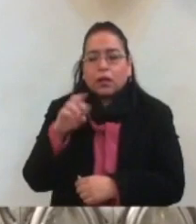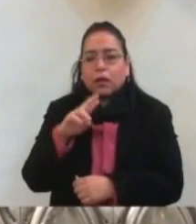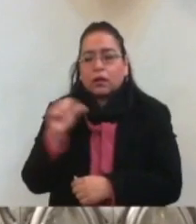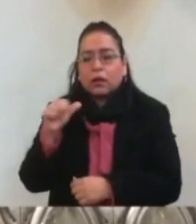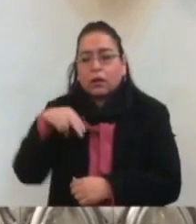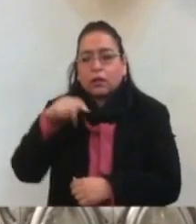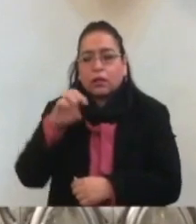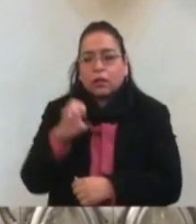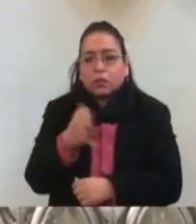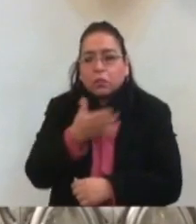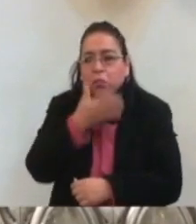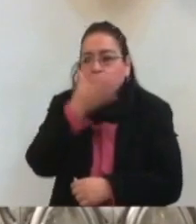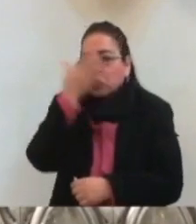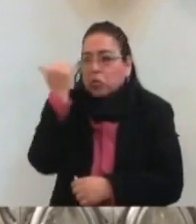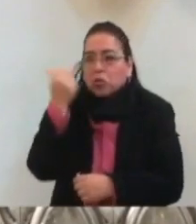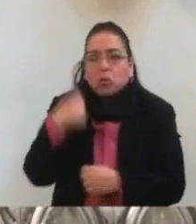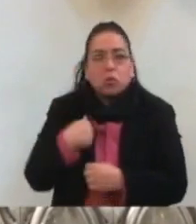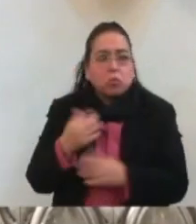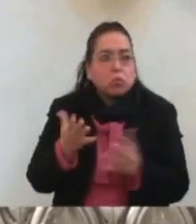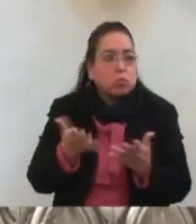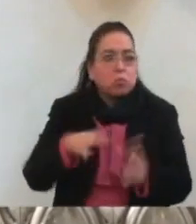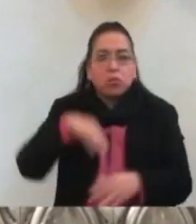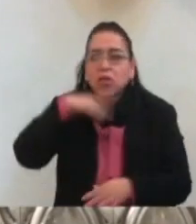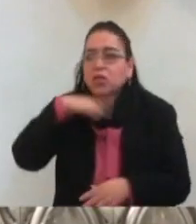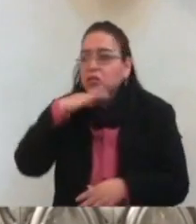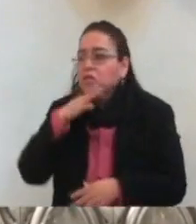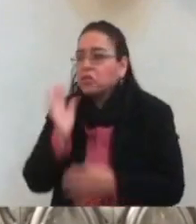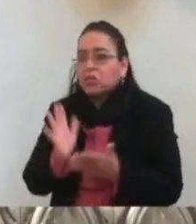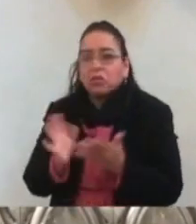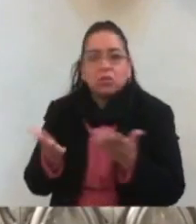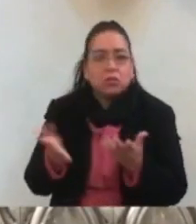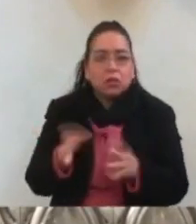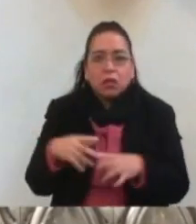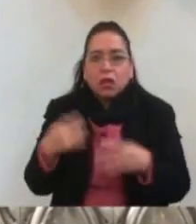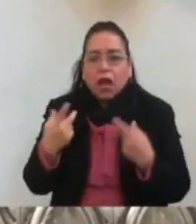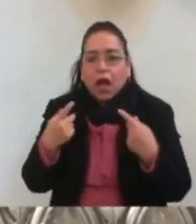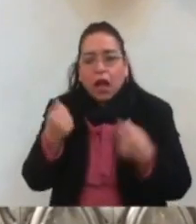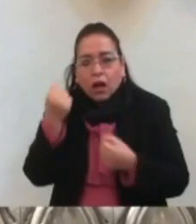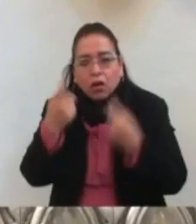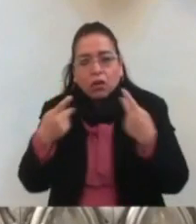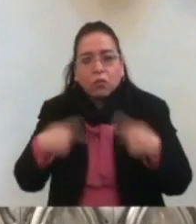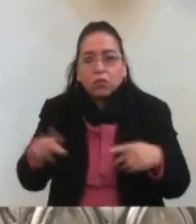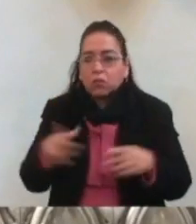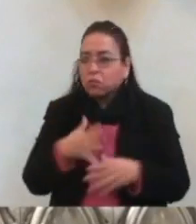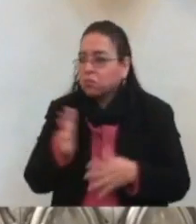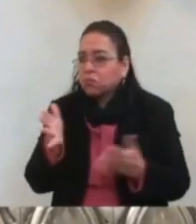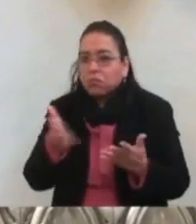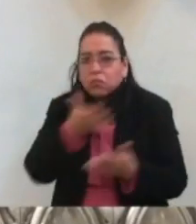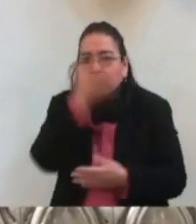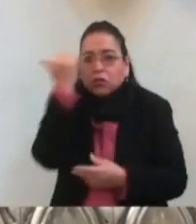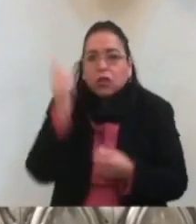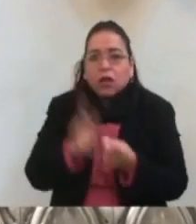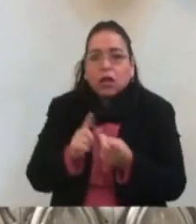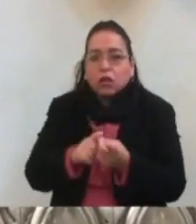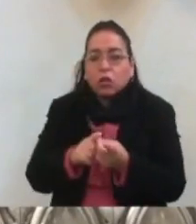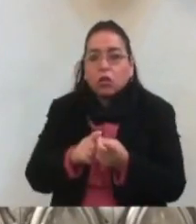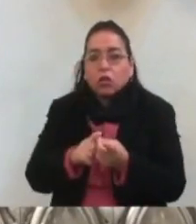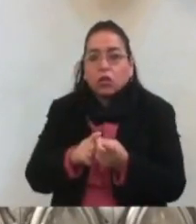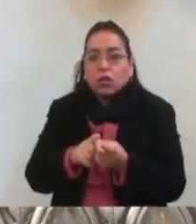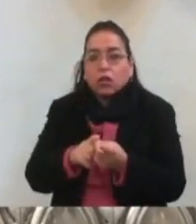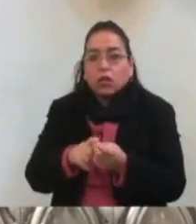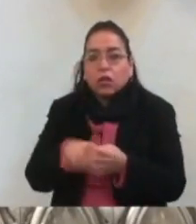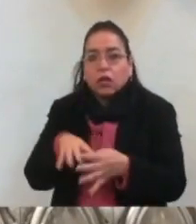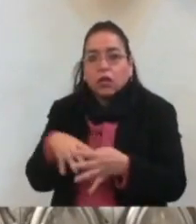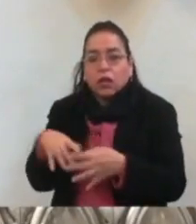ni por qué camina ni a dónde va los peregrinos